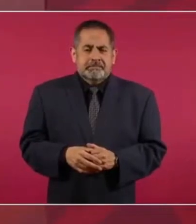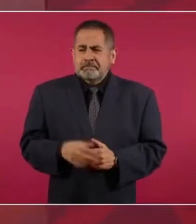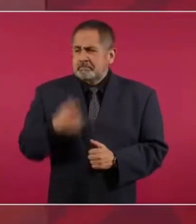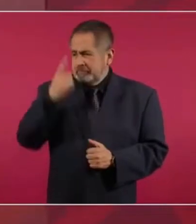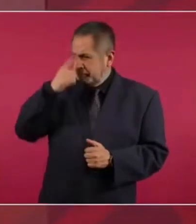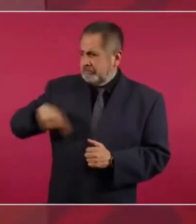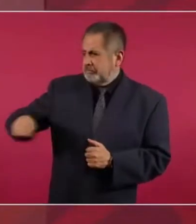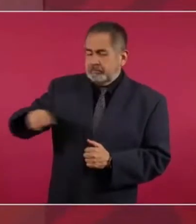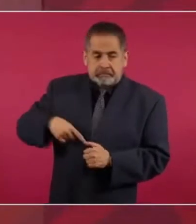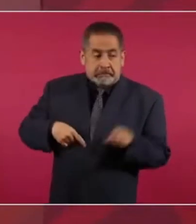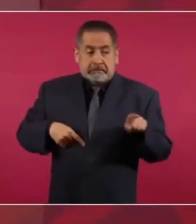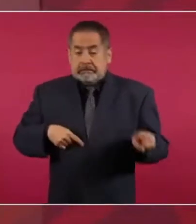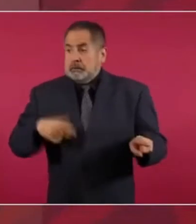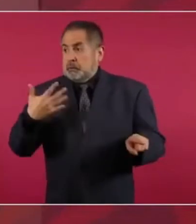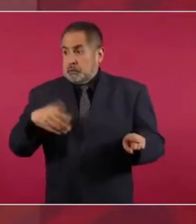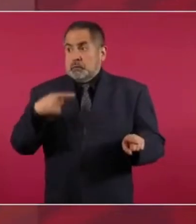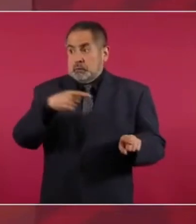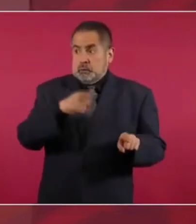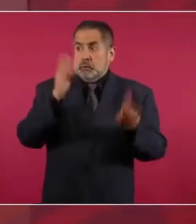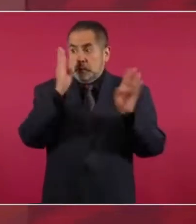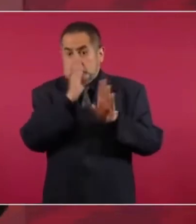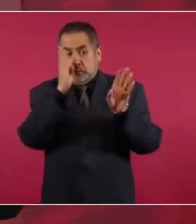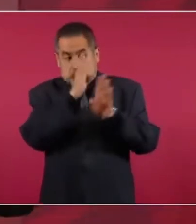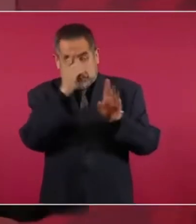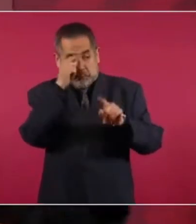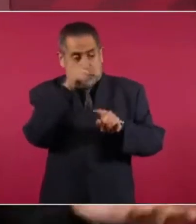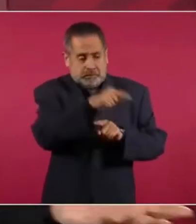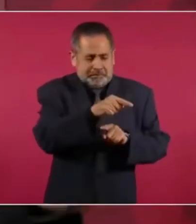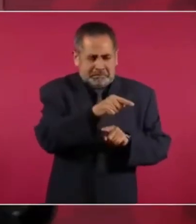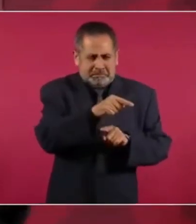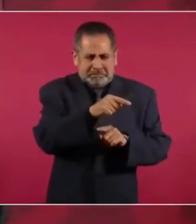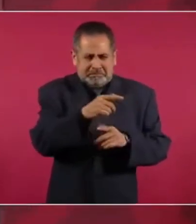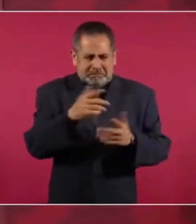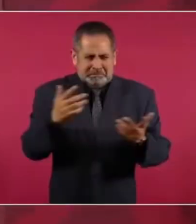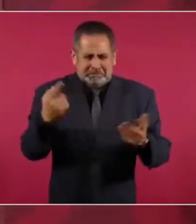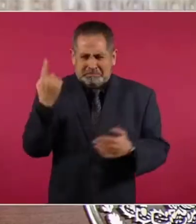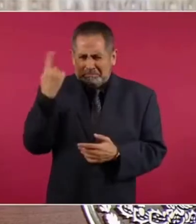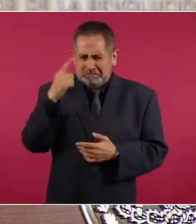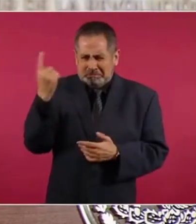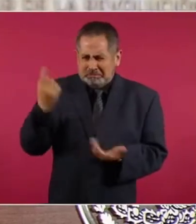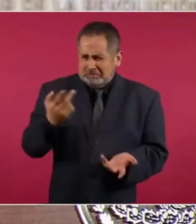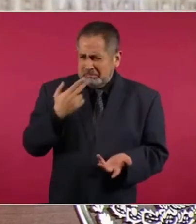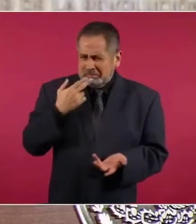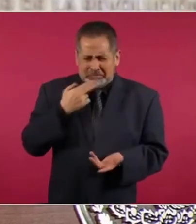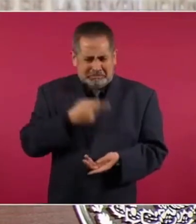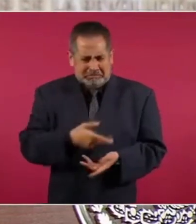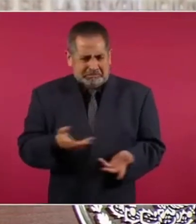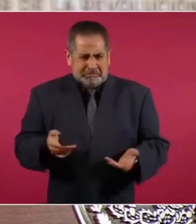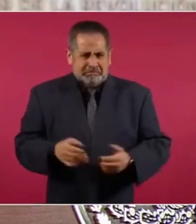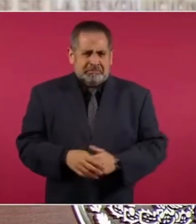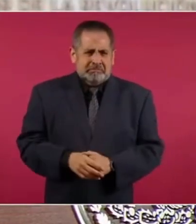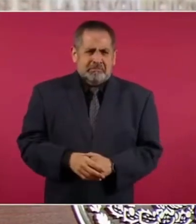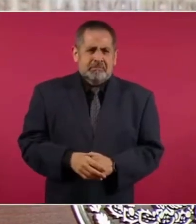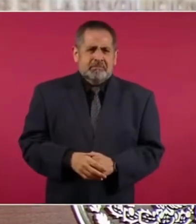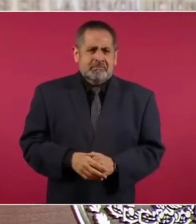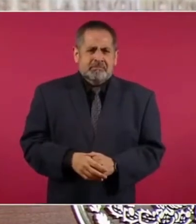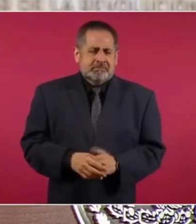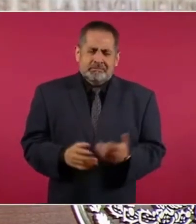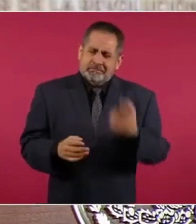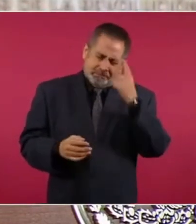interés vamos a tener en estarlo espiando? Yo creo